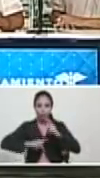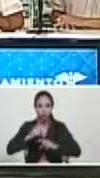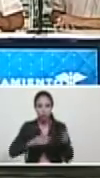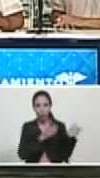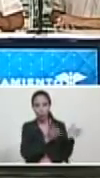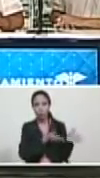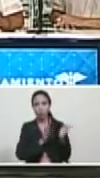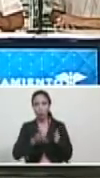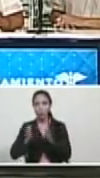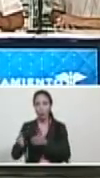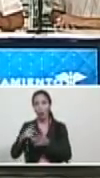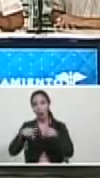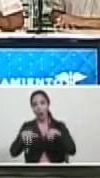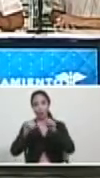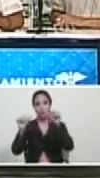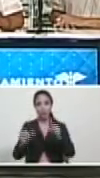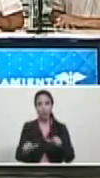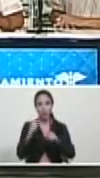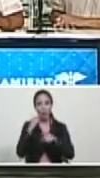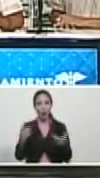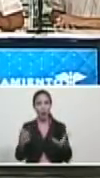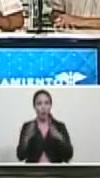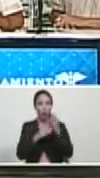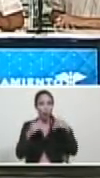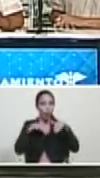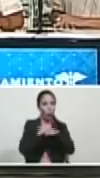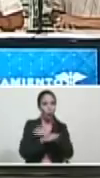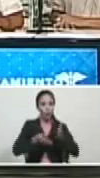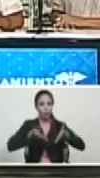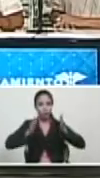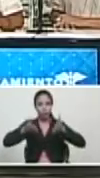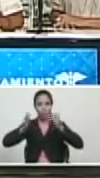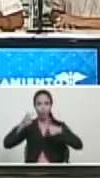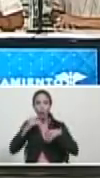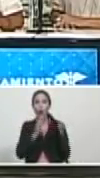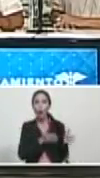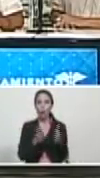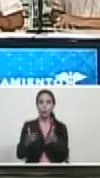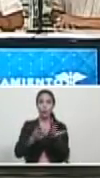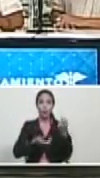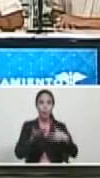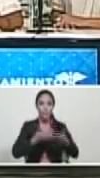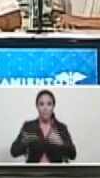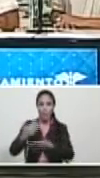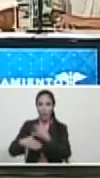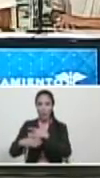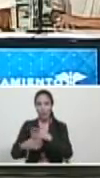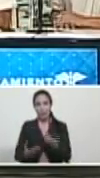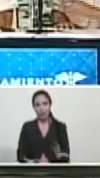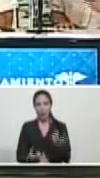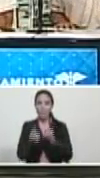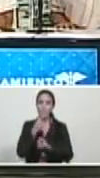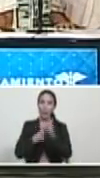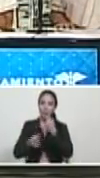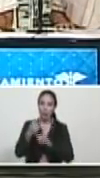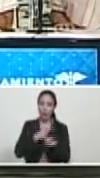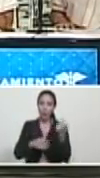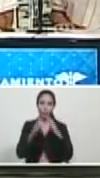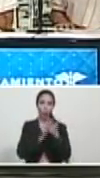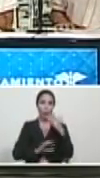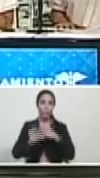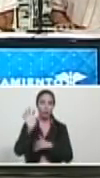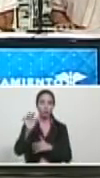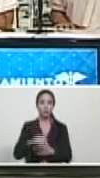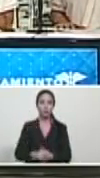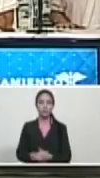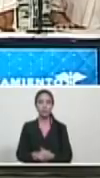este inmenso sistema de almacenaje, organización y distribución de medicinas para el país,